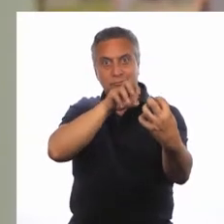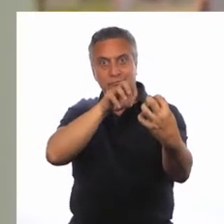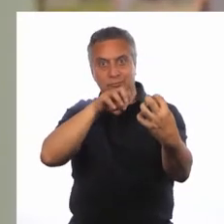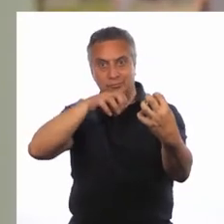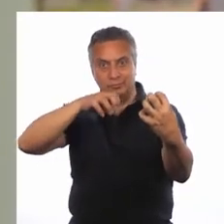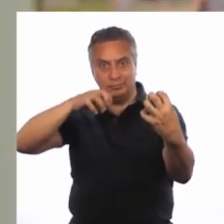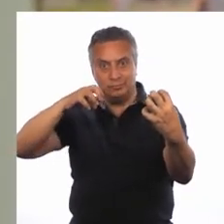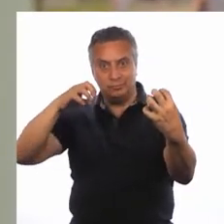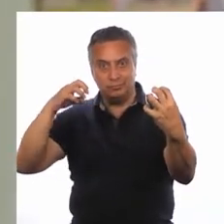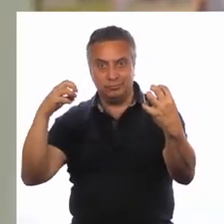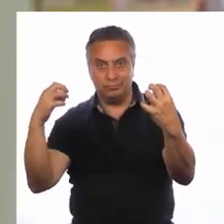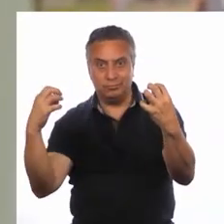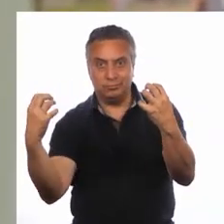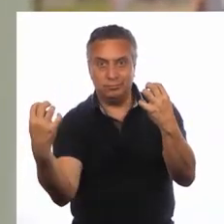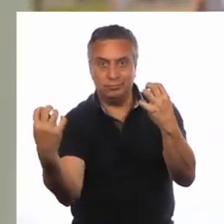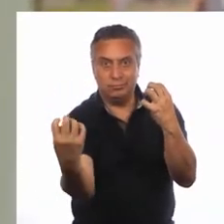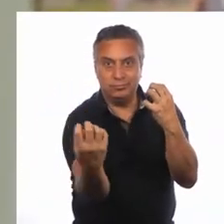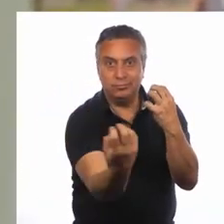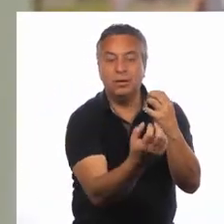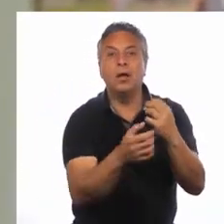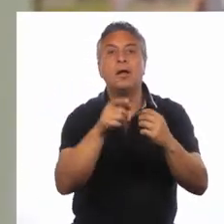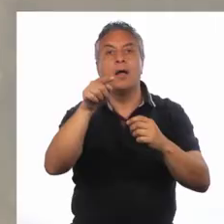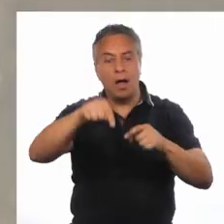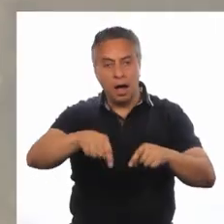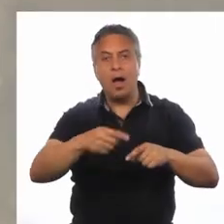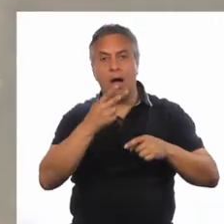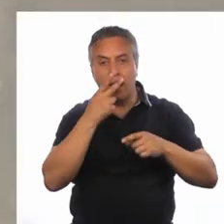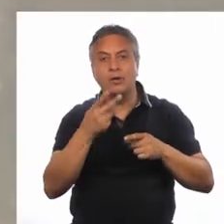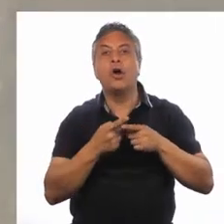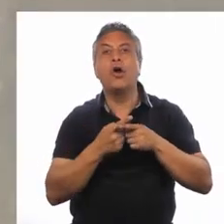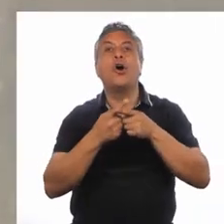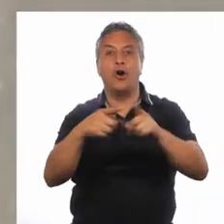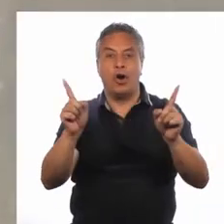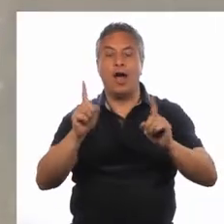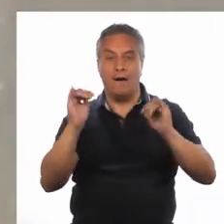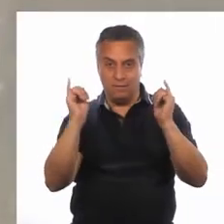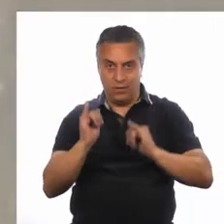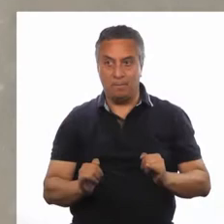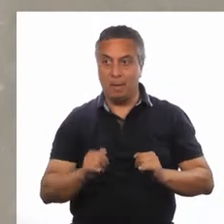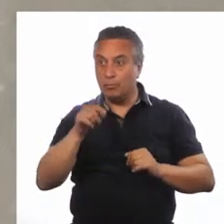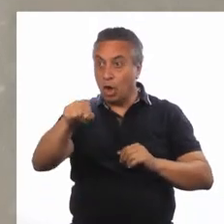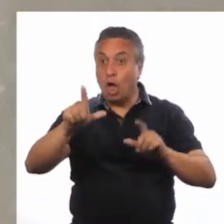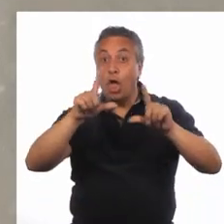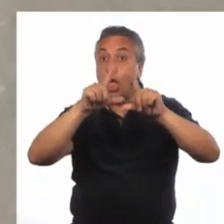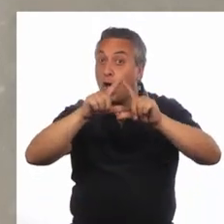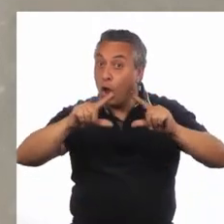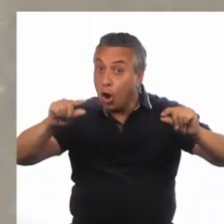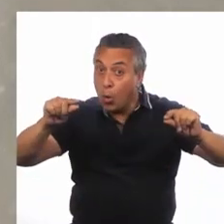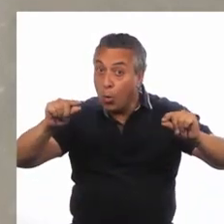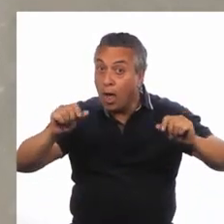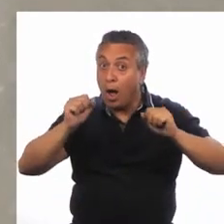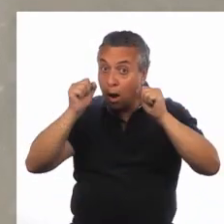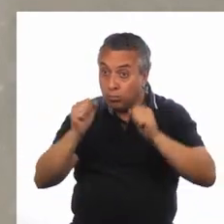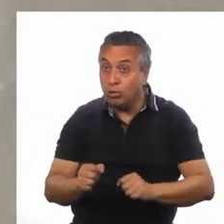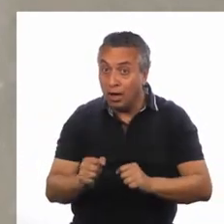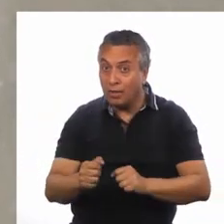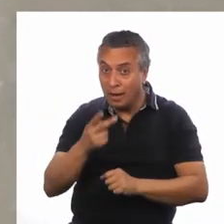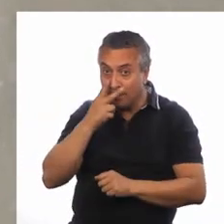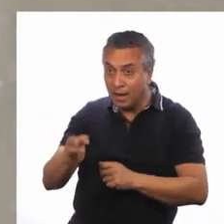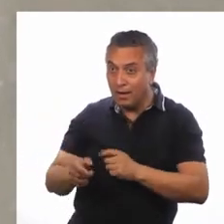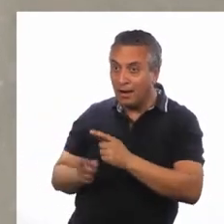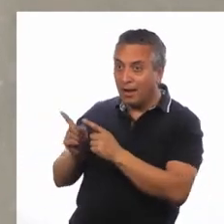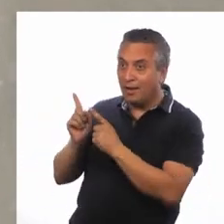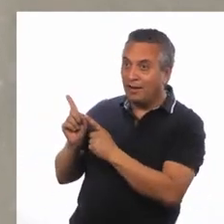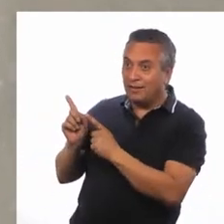Pero ahora, veamos esto mismo desde otro punto de vista. Para que la luna pueda cumplir con la condición de estar siempre dándole la misma cara a la